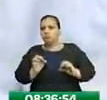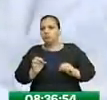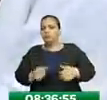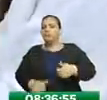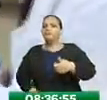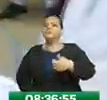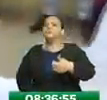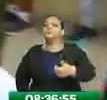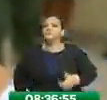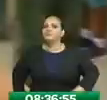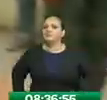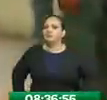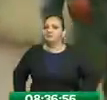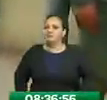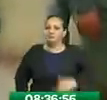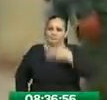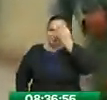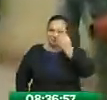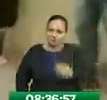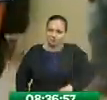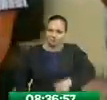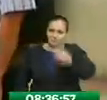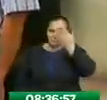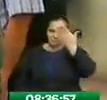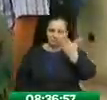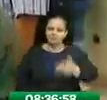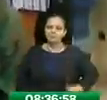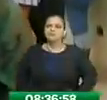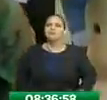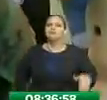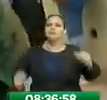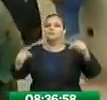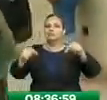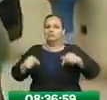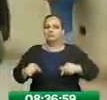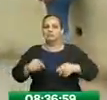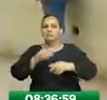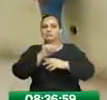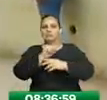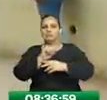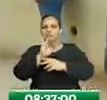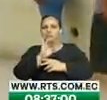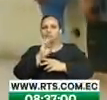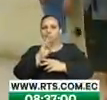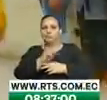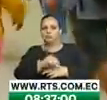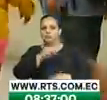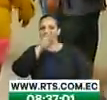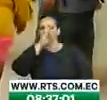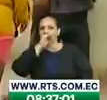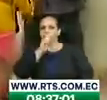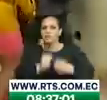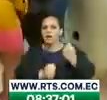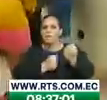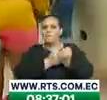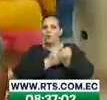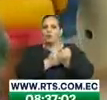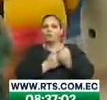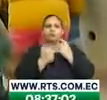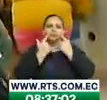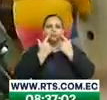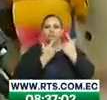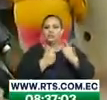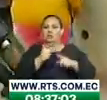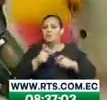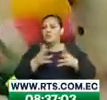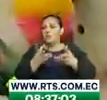Guayaquil. Sí, muy buenos días. Estamos colaborando justamente con la Agencia de Tránsito Municipal para evitar la